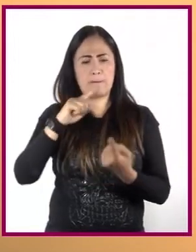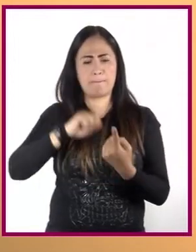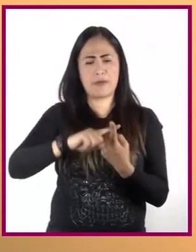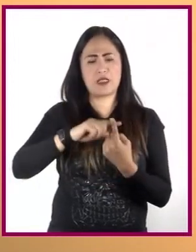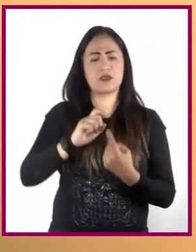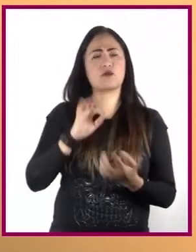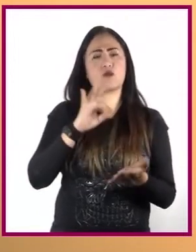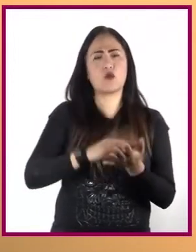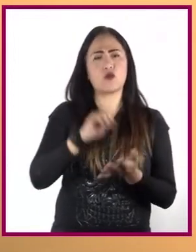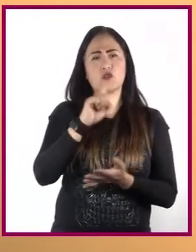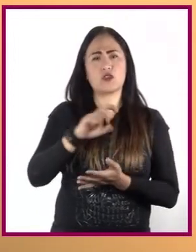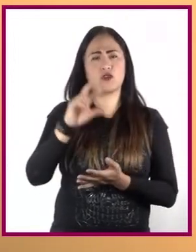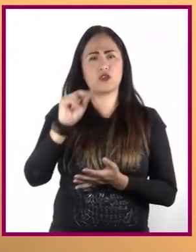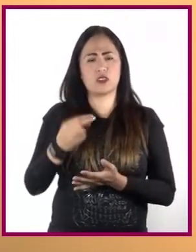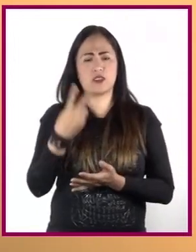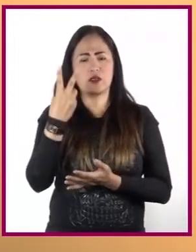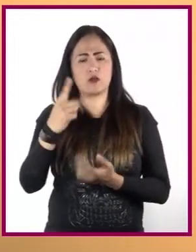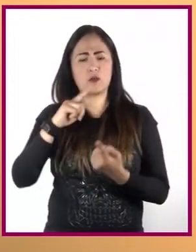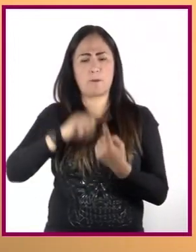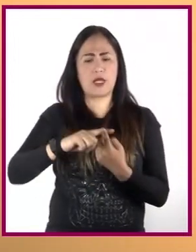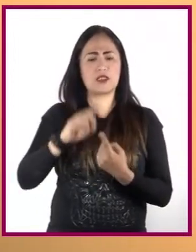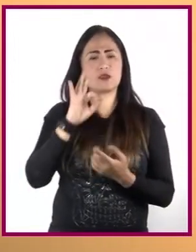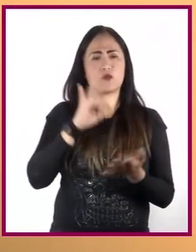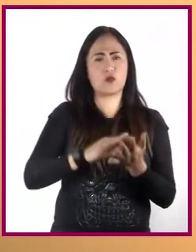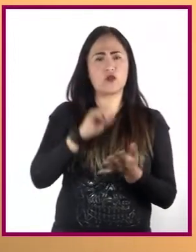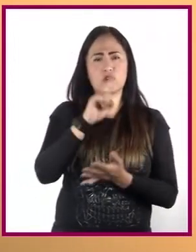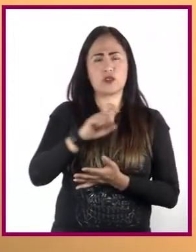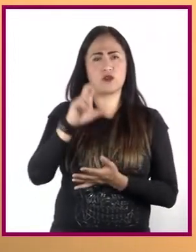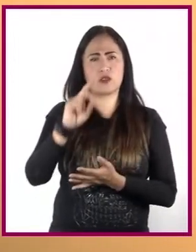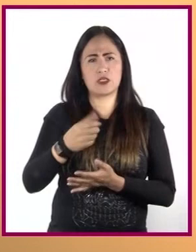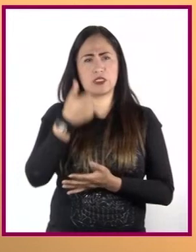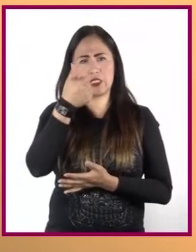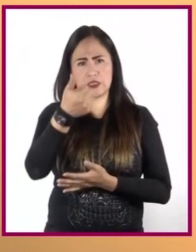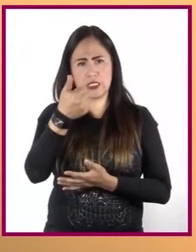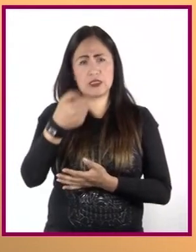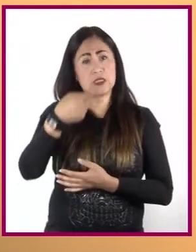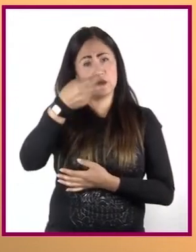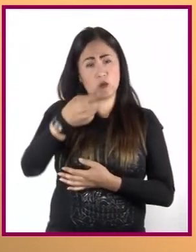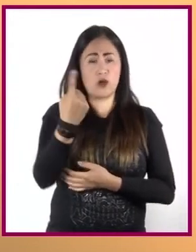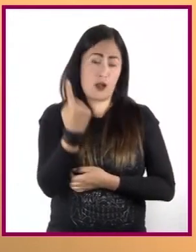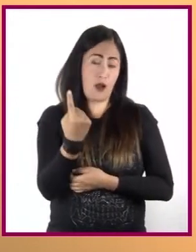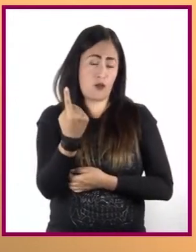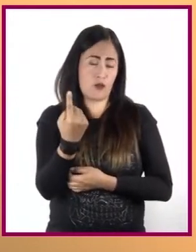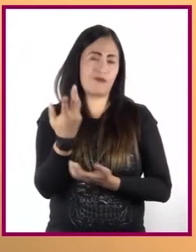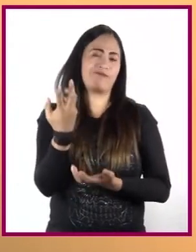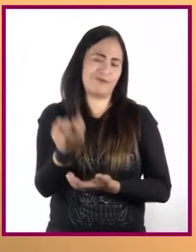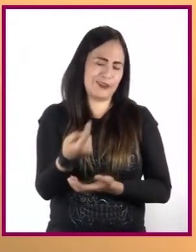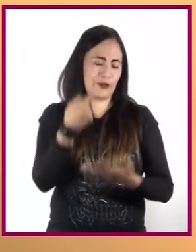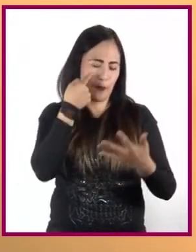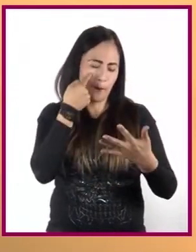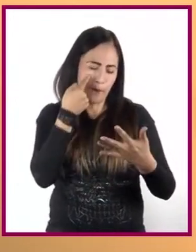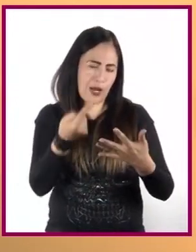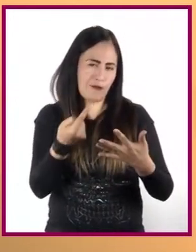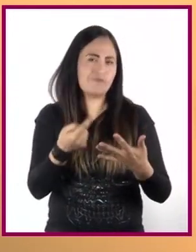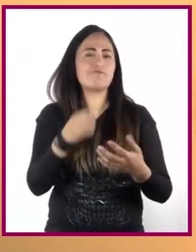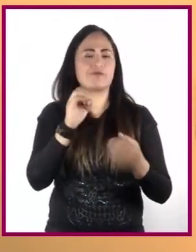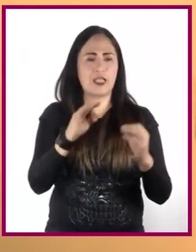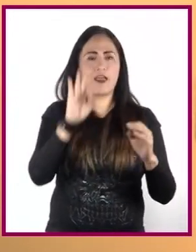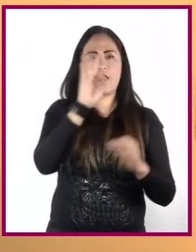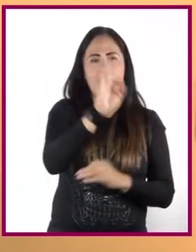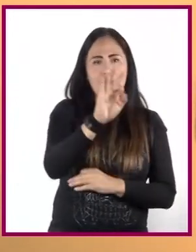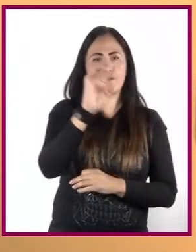más 0.136 igual a 1. Con esto se verifica que las